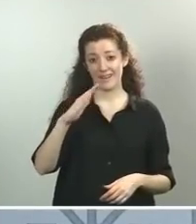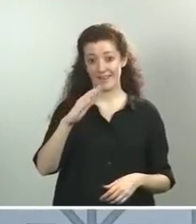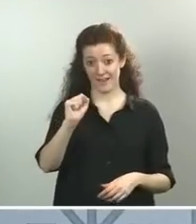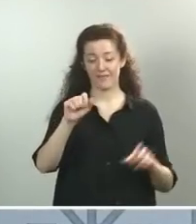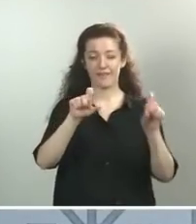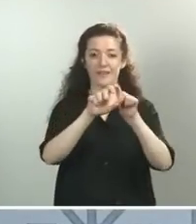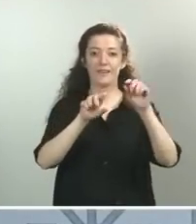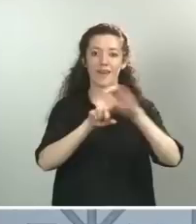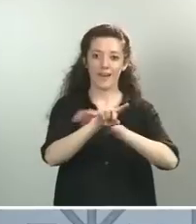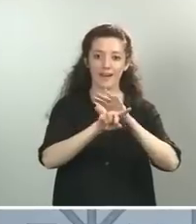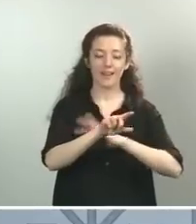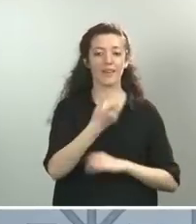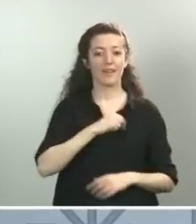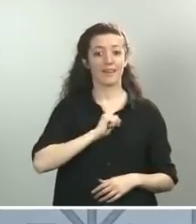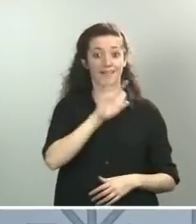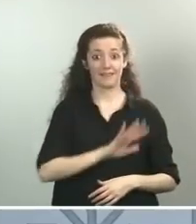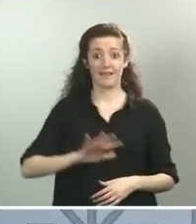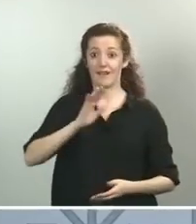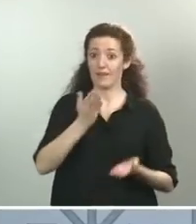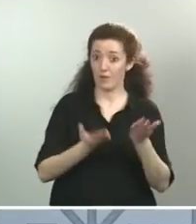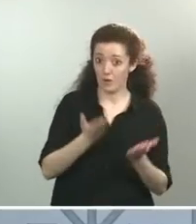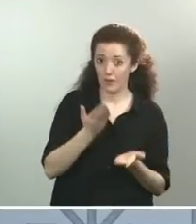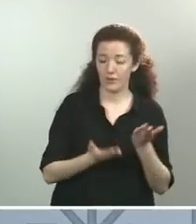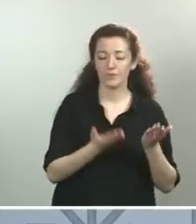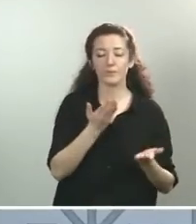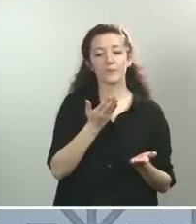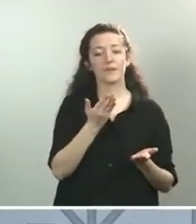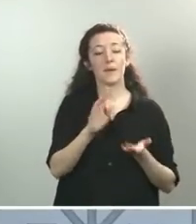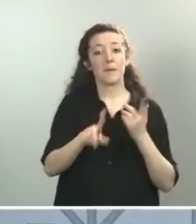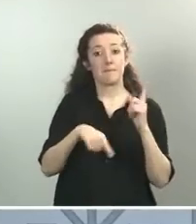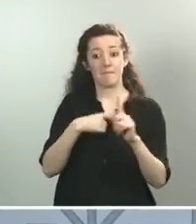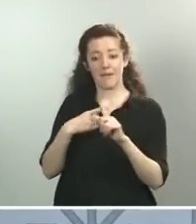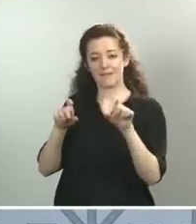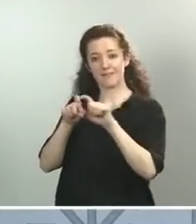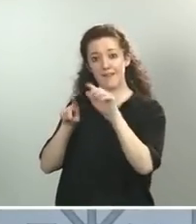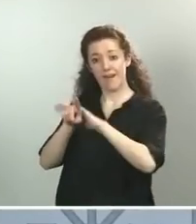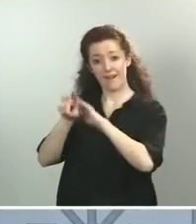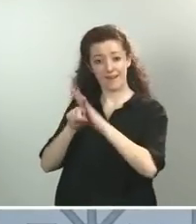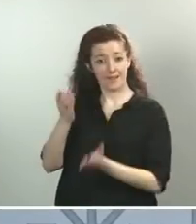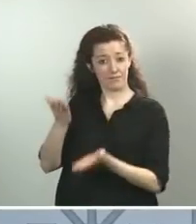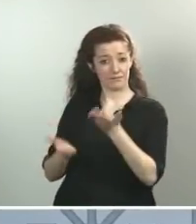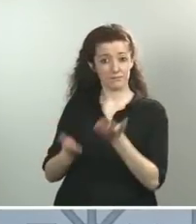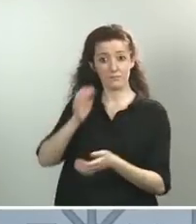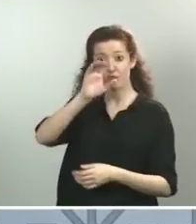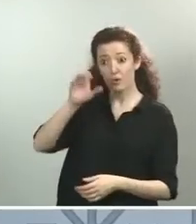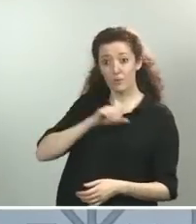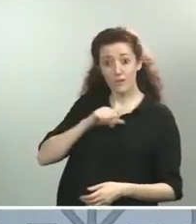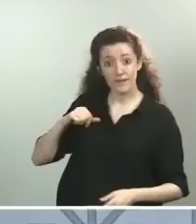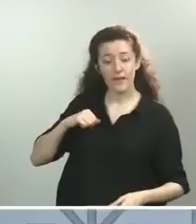e en colaboración con as agencias de evaluación das distintas comunidades para